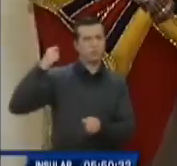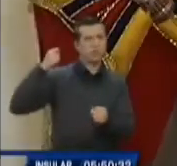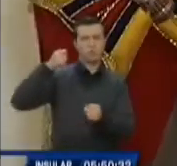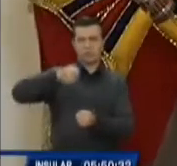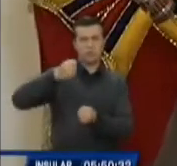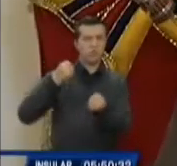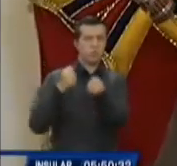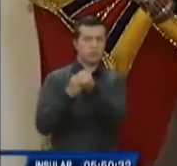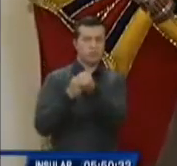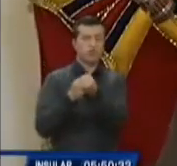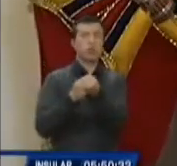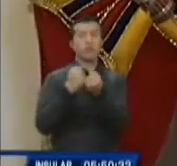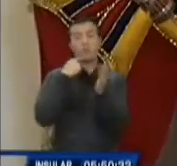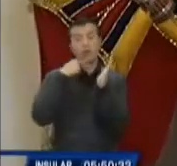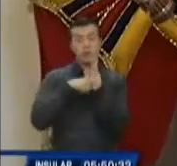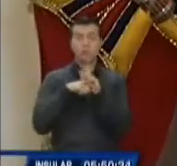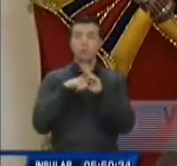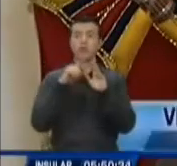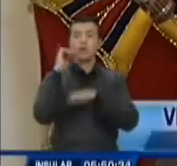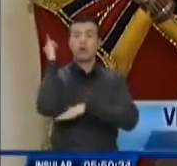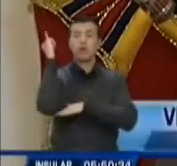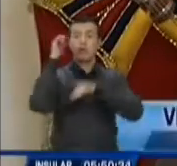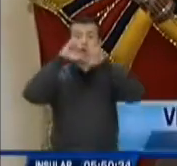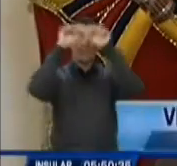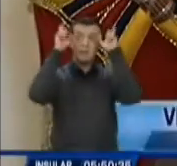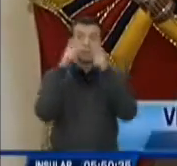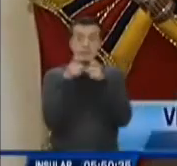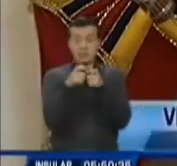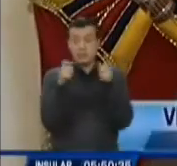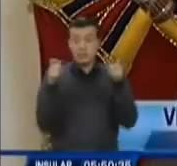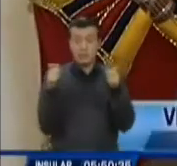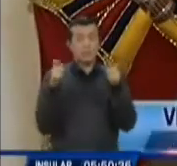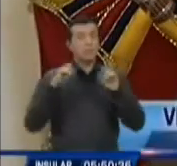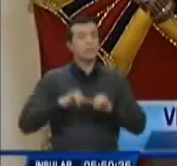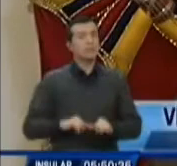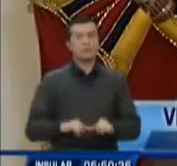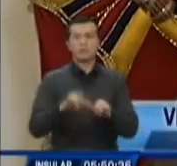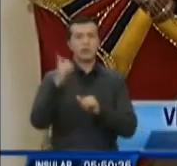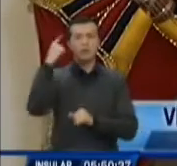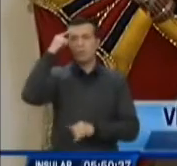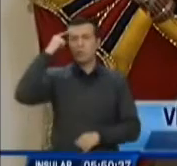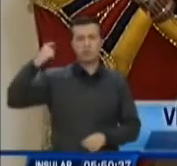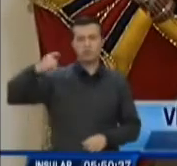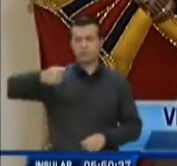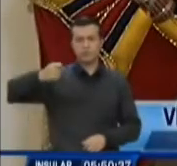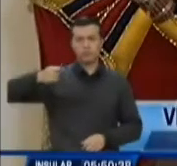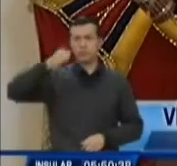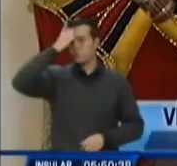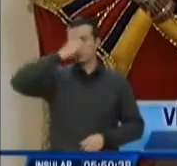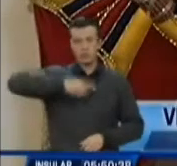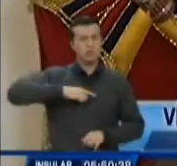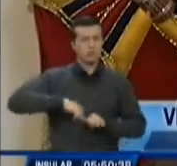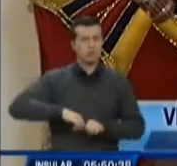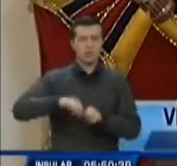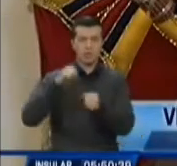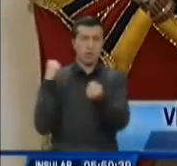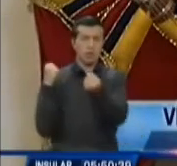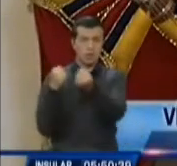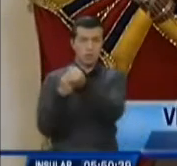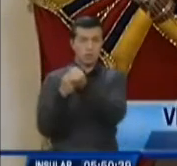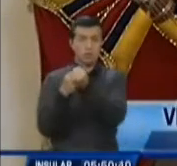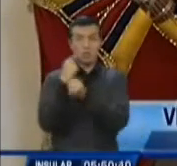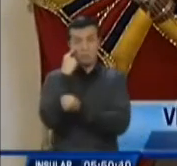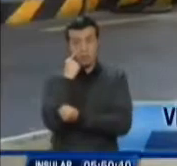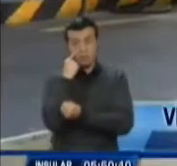Pichincha. Para el pequeño, mediano empresario, el subsidio está determinado en el decreto. ¿A qué niveles se